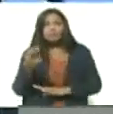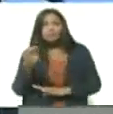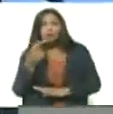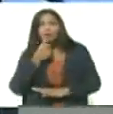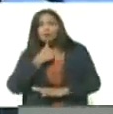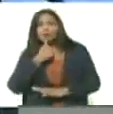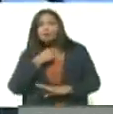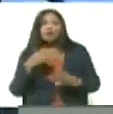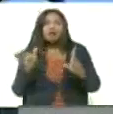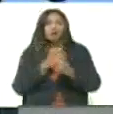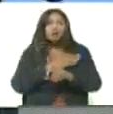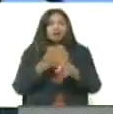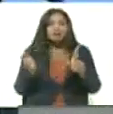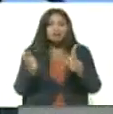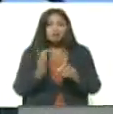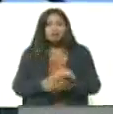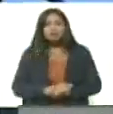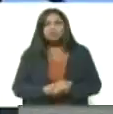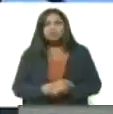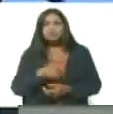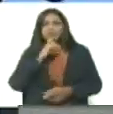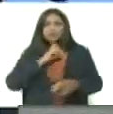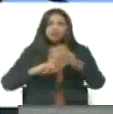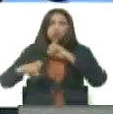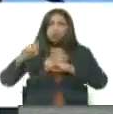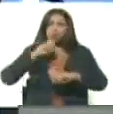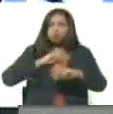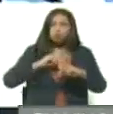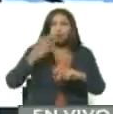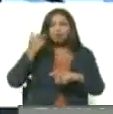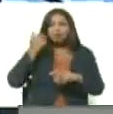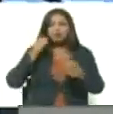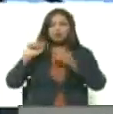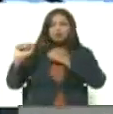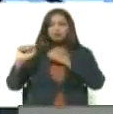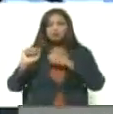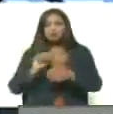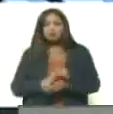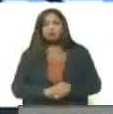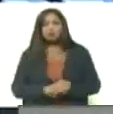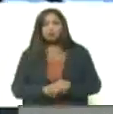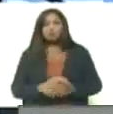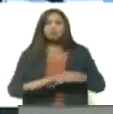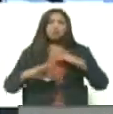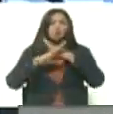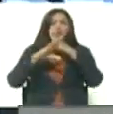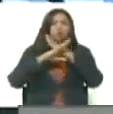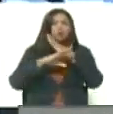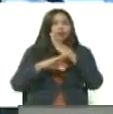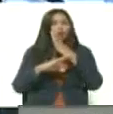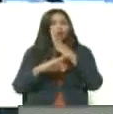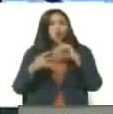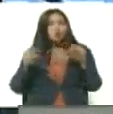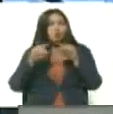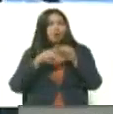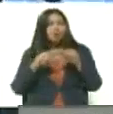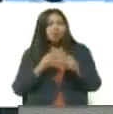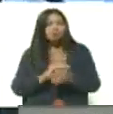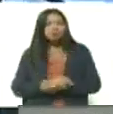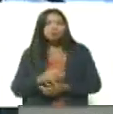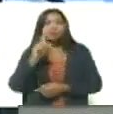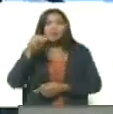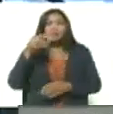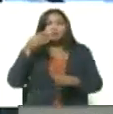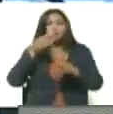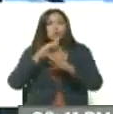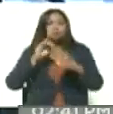la violencia, el odio, el racismo, el bloqueo, las sanciones, también nos llegó